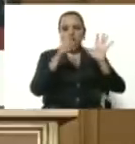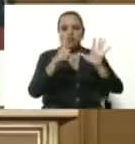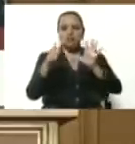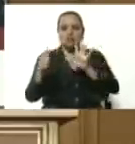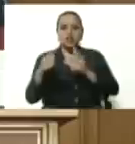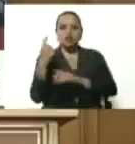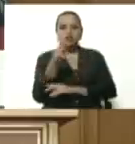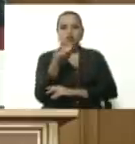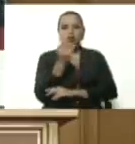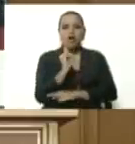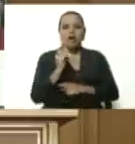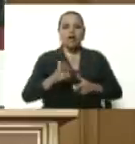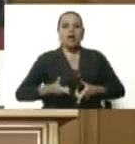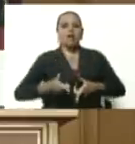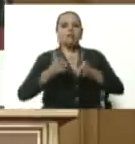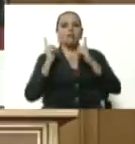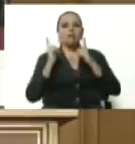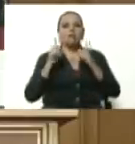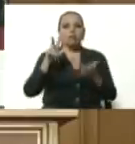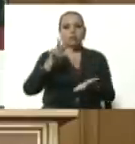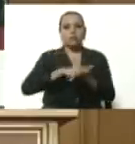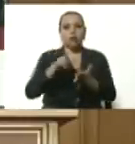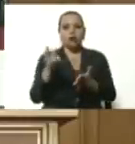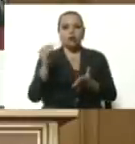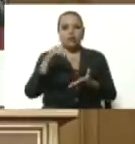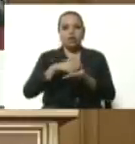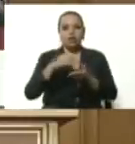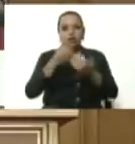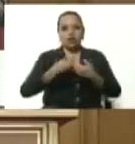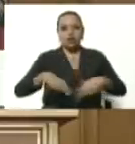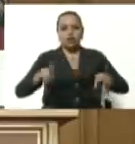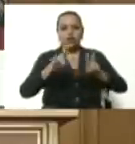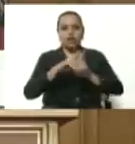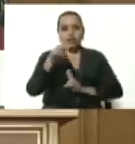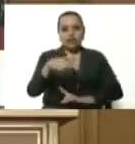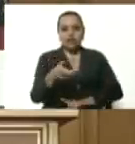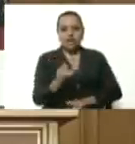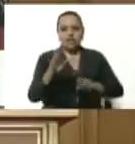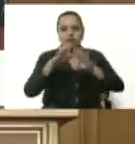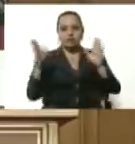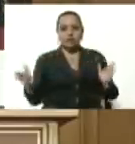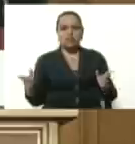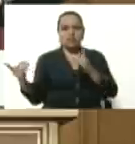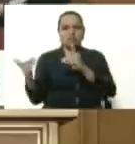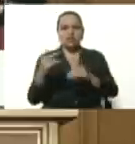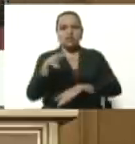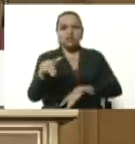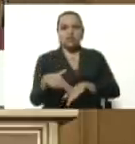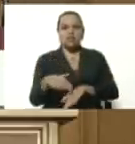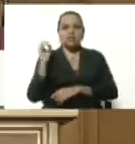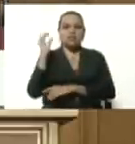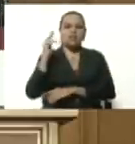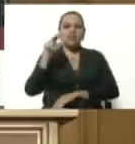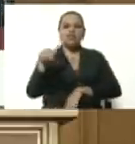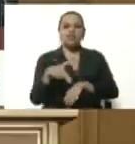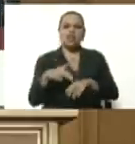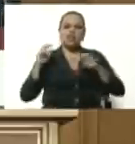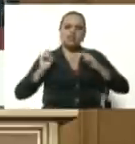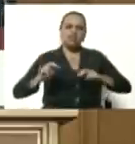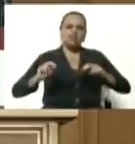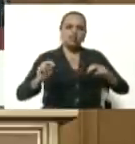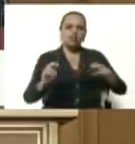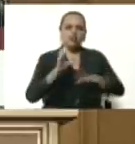en los acuerdos de Naciones Unidas. Aquí está en la mesa de diálogo nacional. Y la Asamblea Nacional se sentó con nosotros en